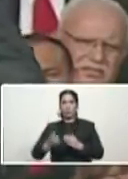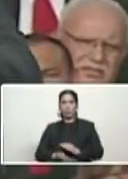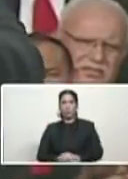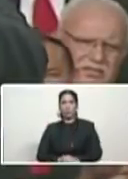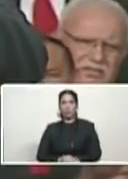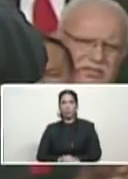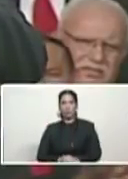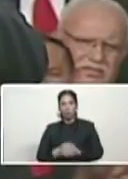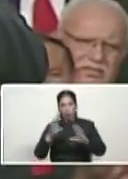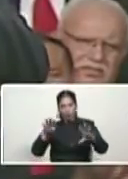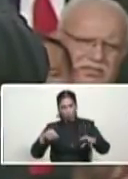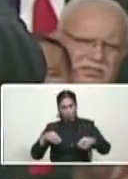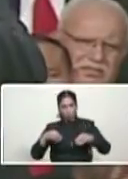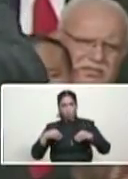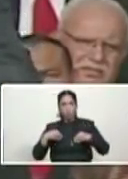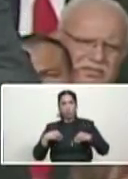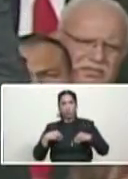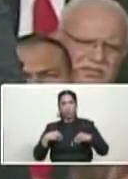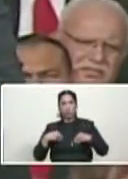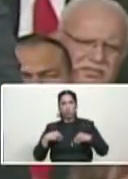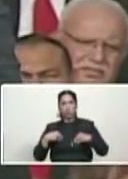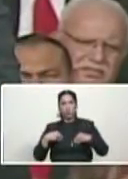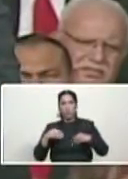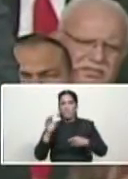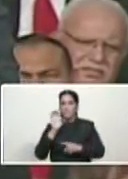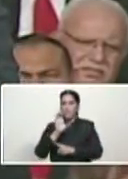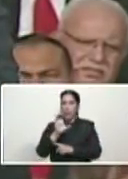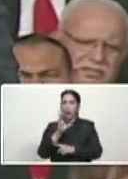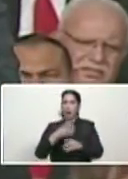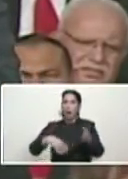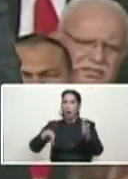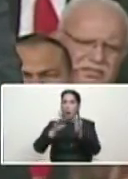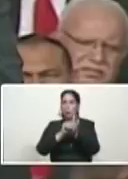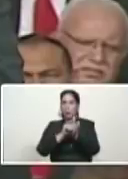de haber asumido las riendas de la patria nuevamente,